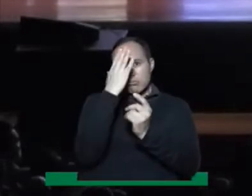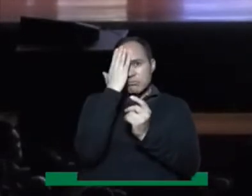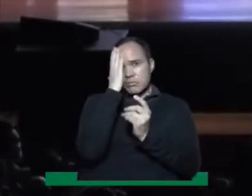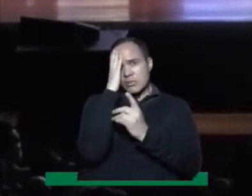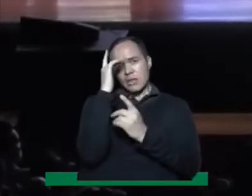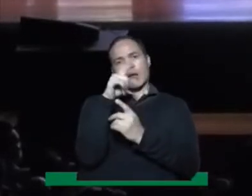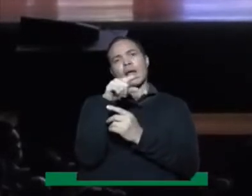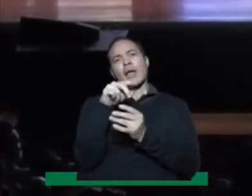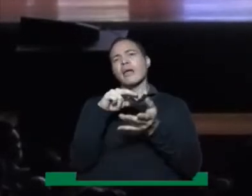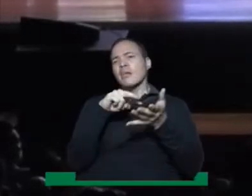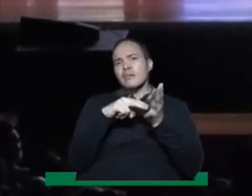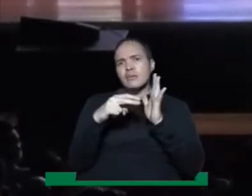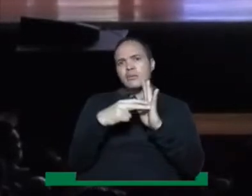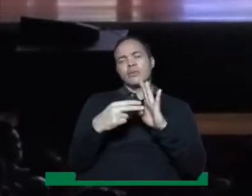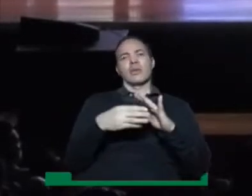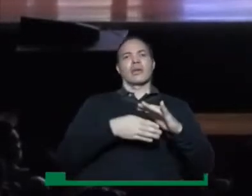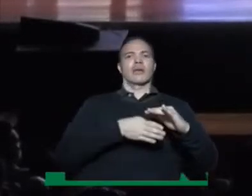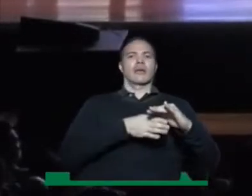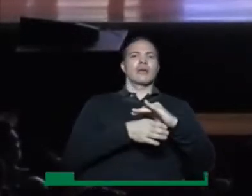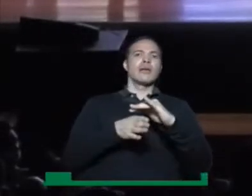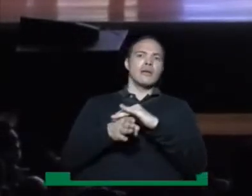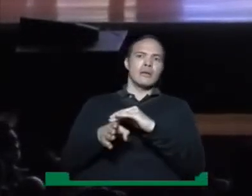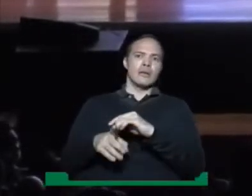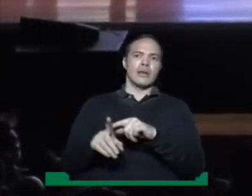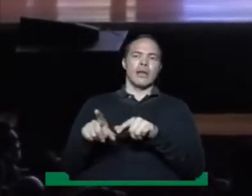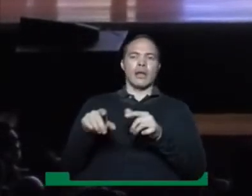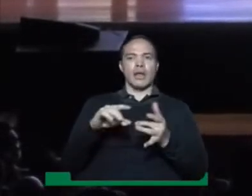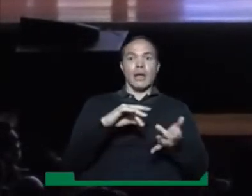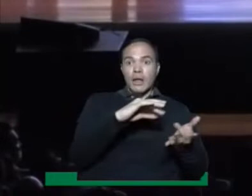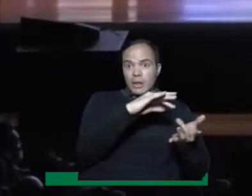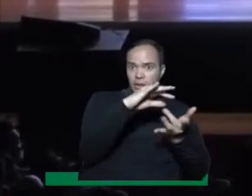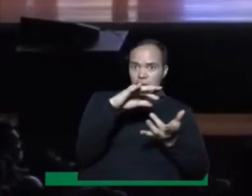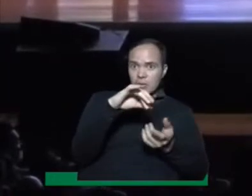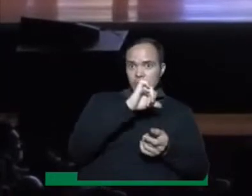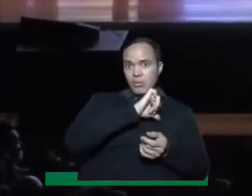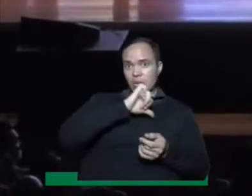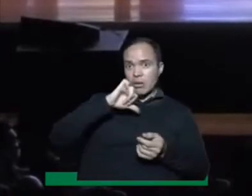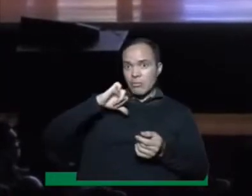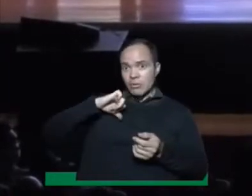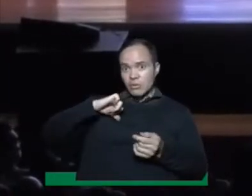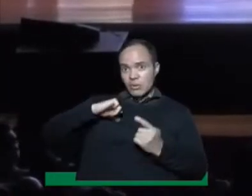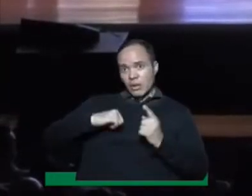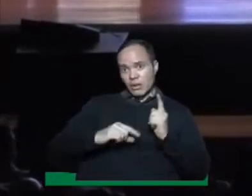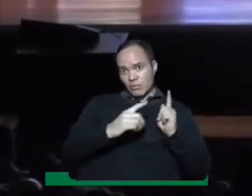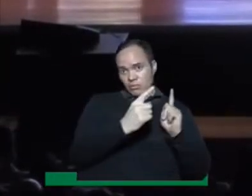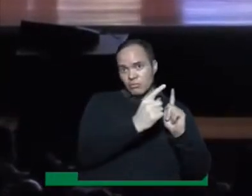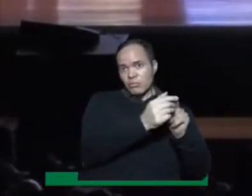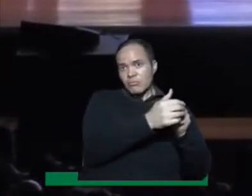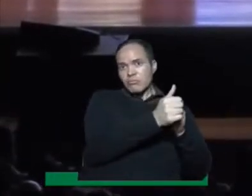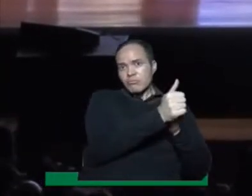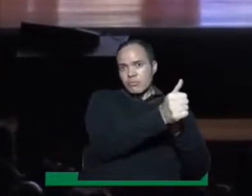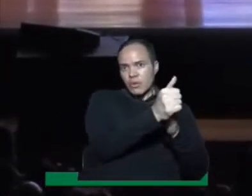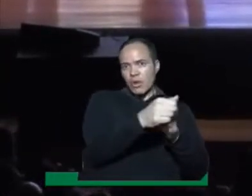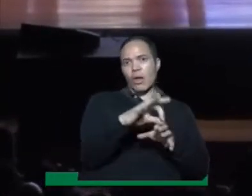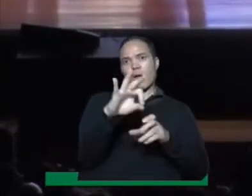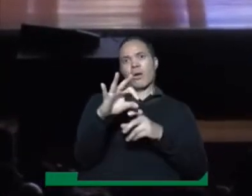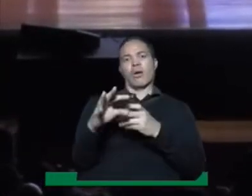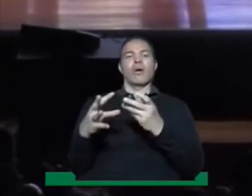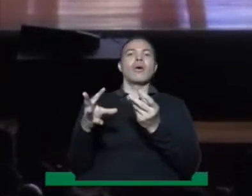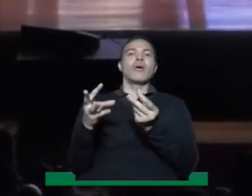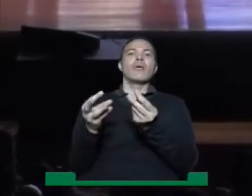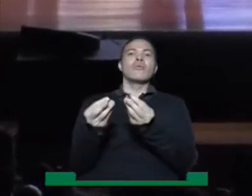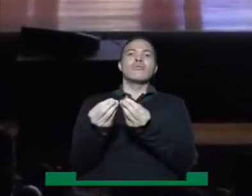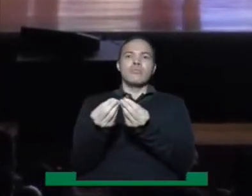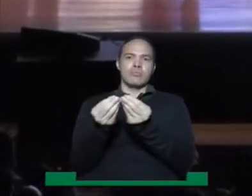manejamos lo que es un turismo privado y manejamos lo que es un turismo grupal en el grupal las personas